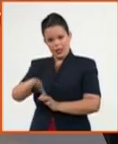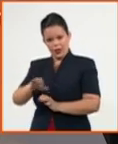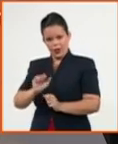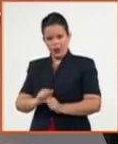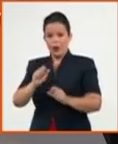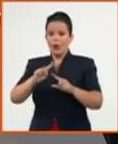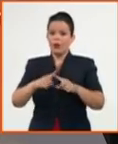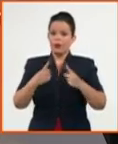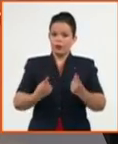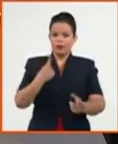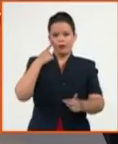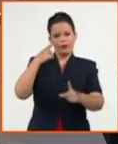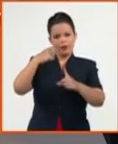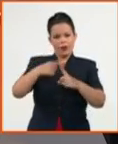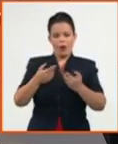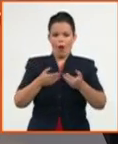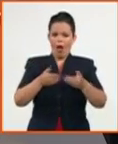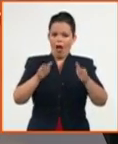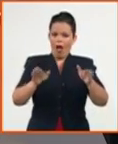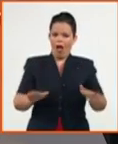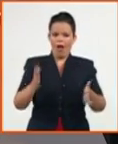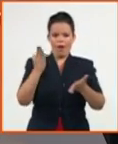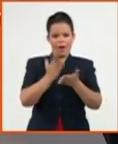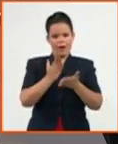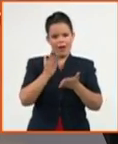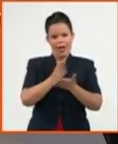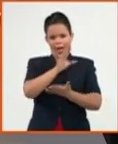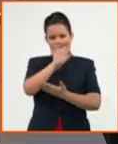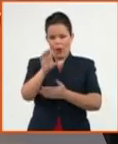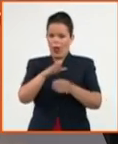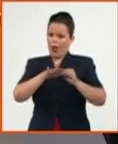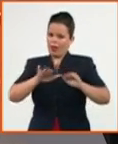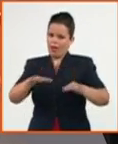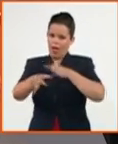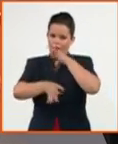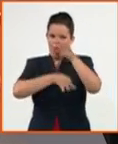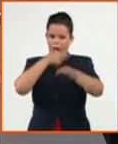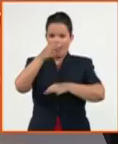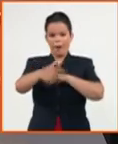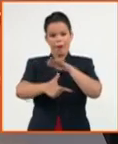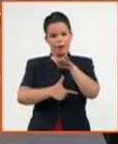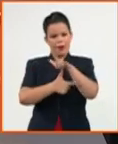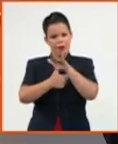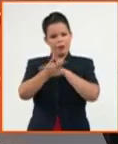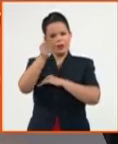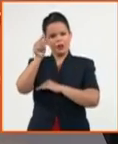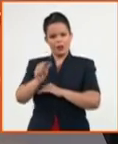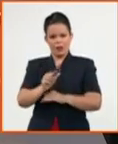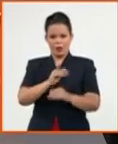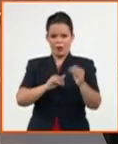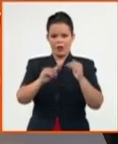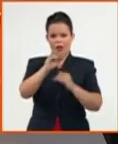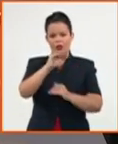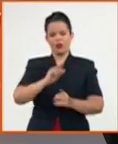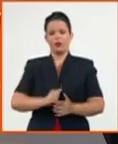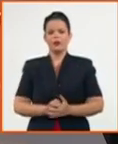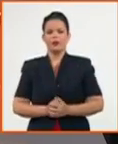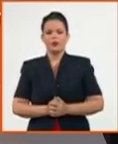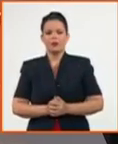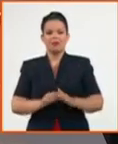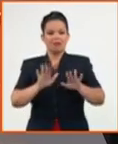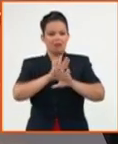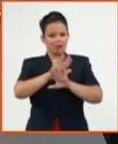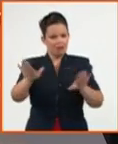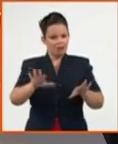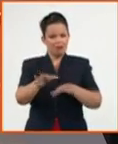presencial del curso escolar como explicaba nuestro vice ministro de educación ya bueno el reportaje también se veía iniciamos la vacunación en